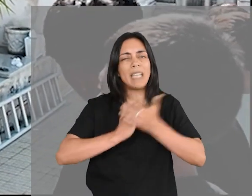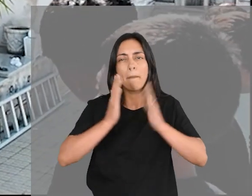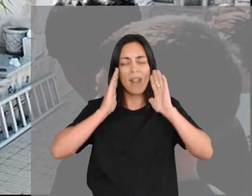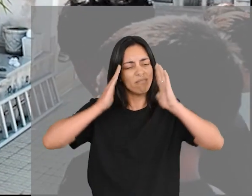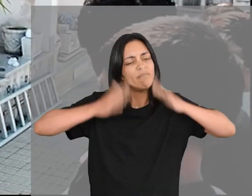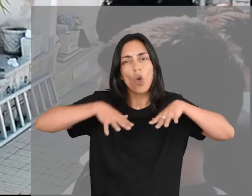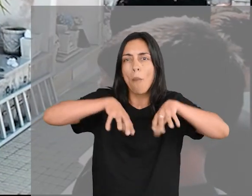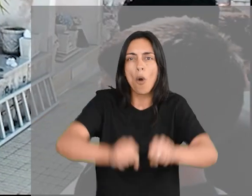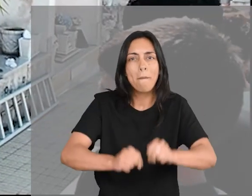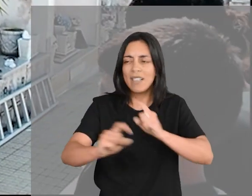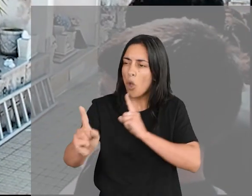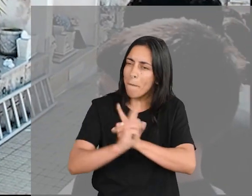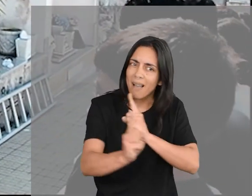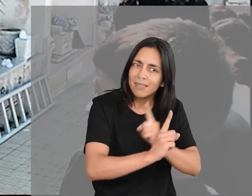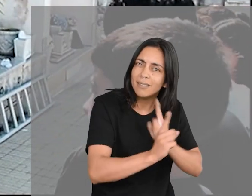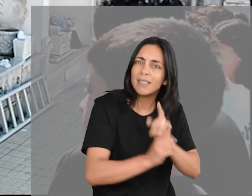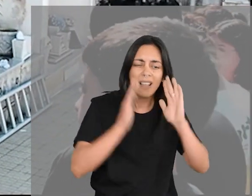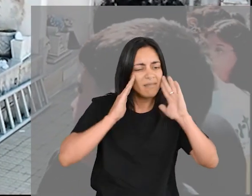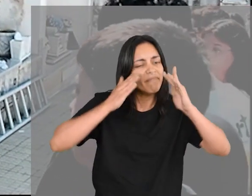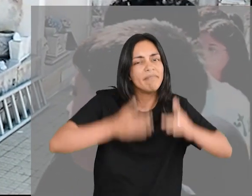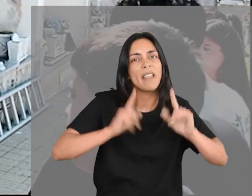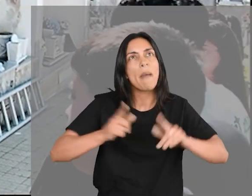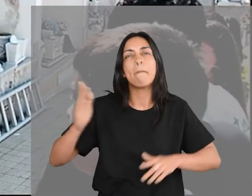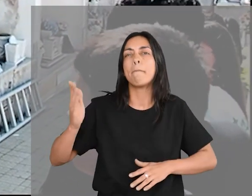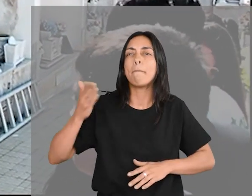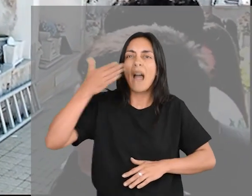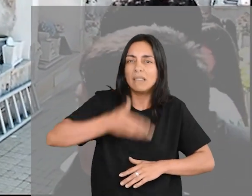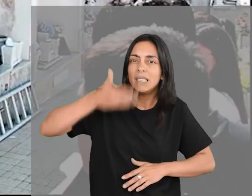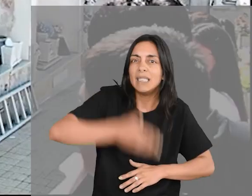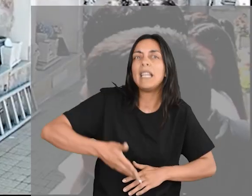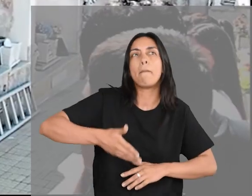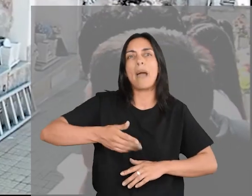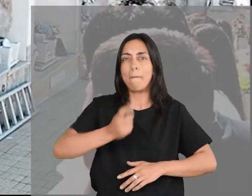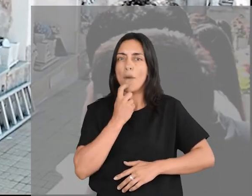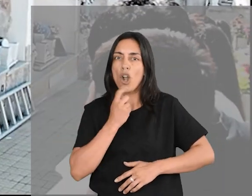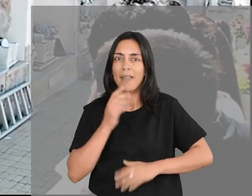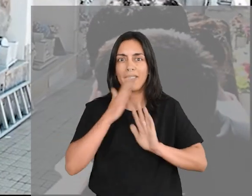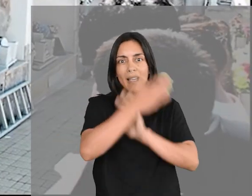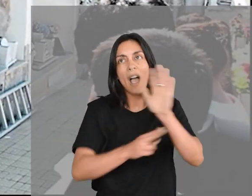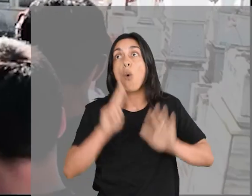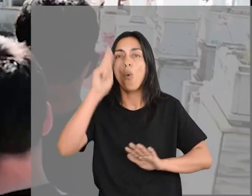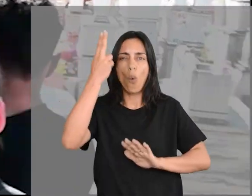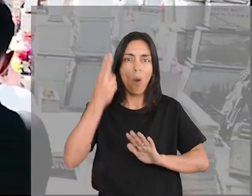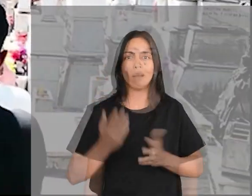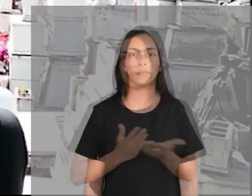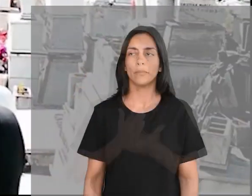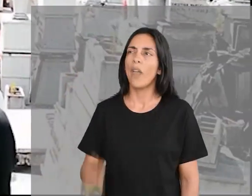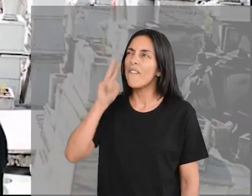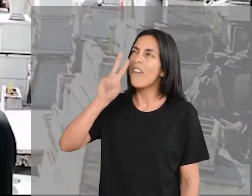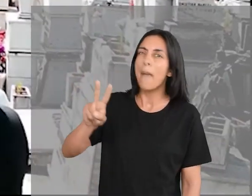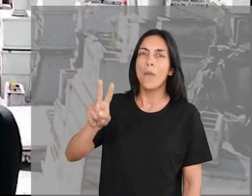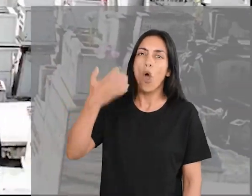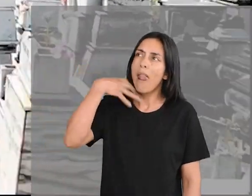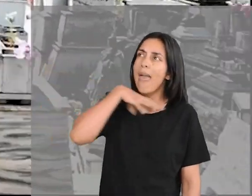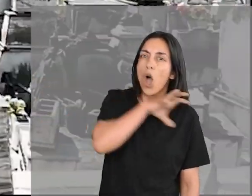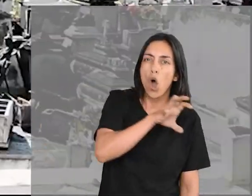por su compromiso con sus pacientes, su lucha contra las epidemias y su participación en la vida política del Uruguay. Por allá vemos un